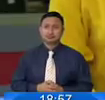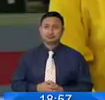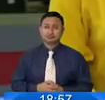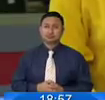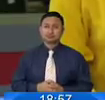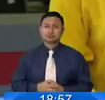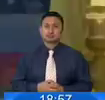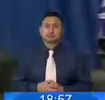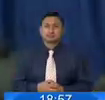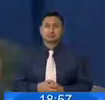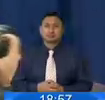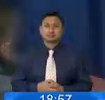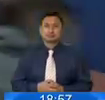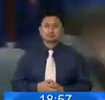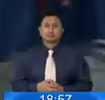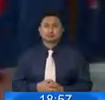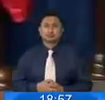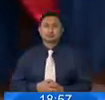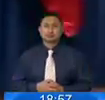de gobierno.